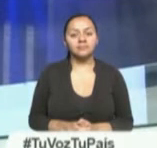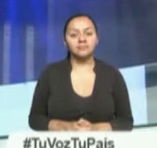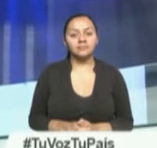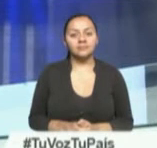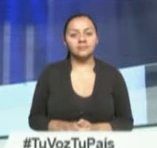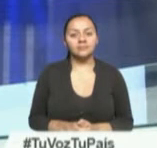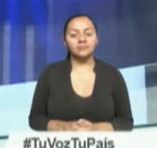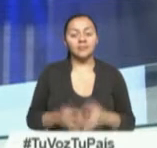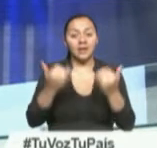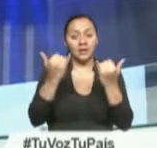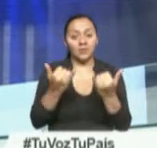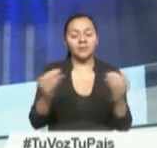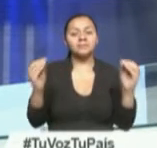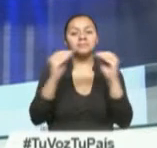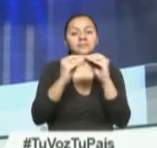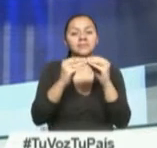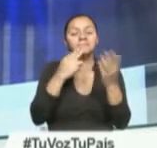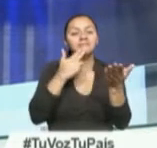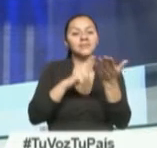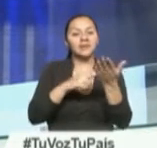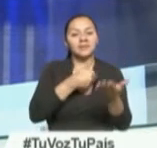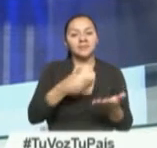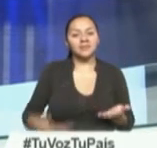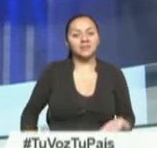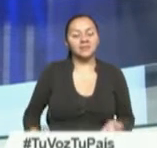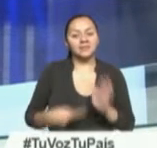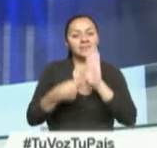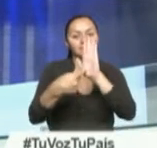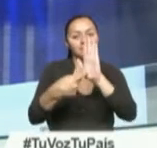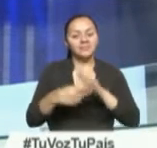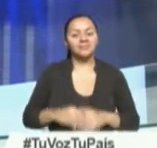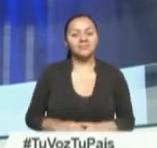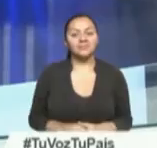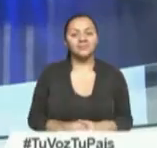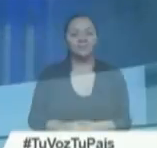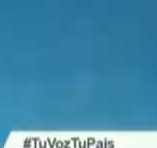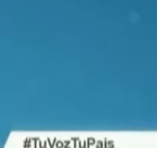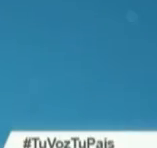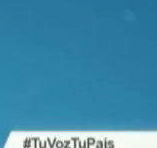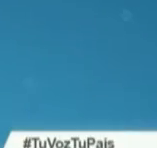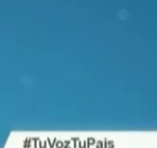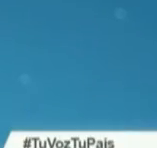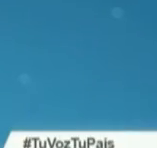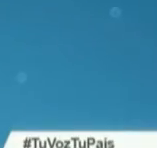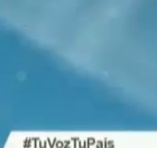Ahora los dejamos con nuestro segmento Cartas al Presidente.